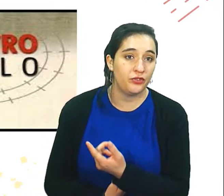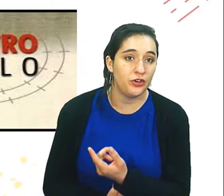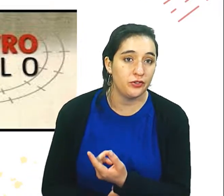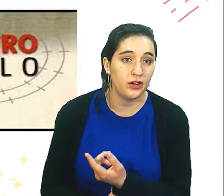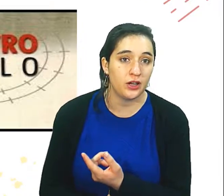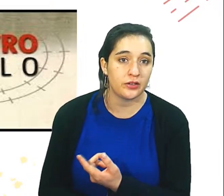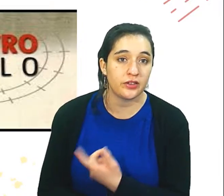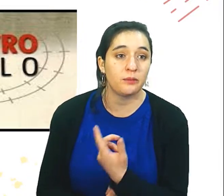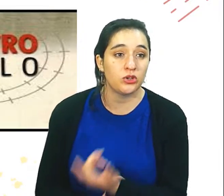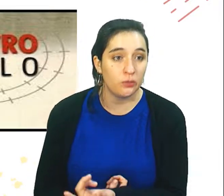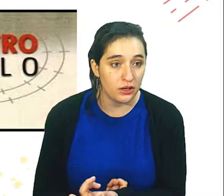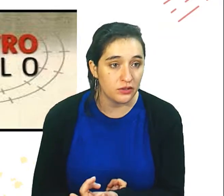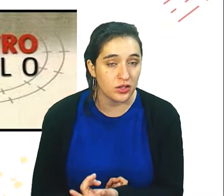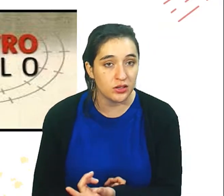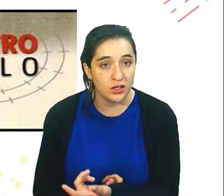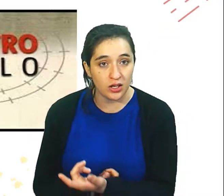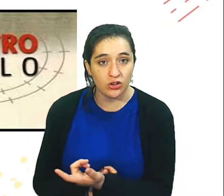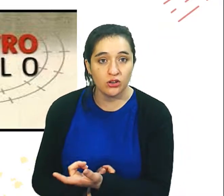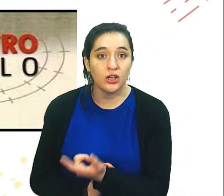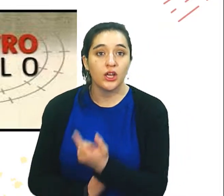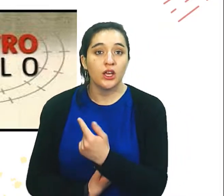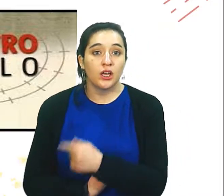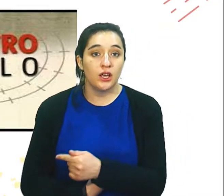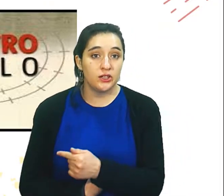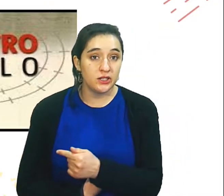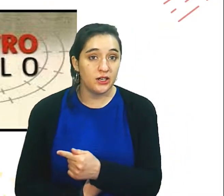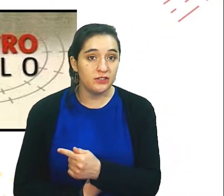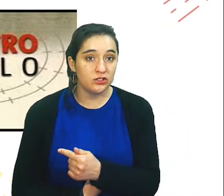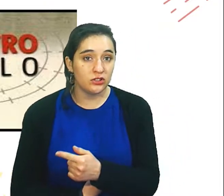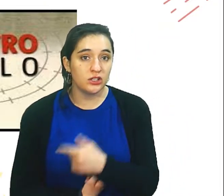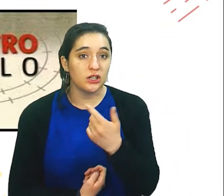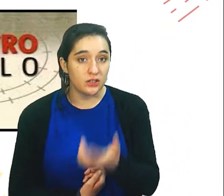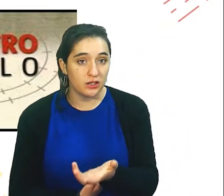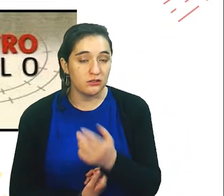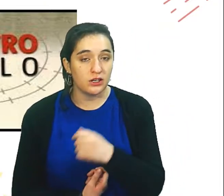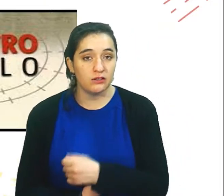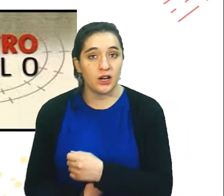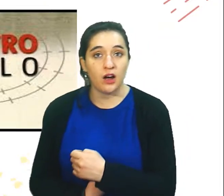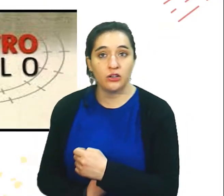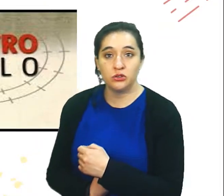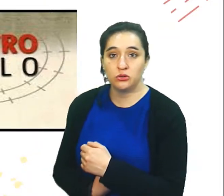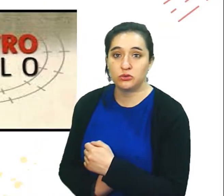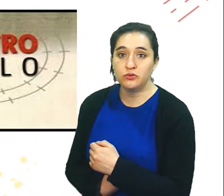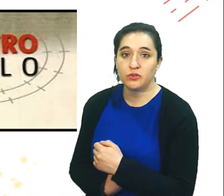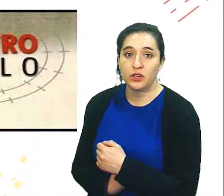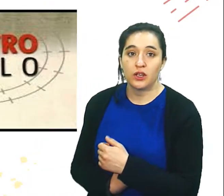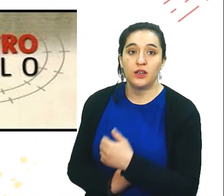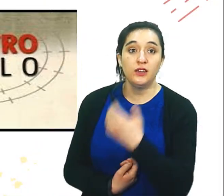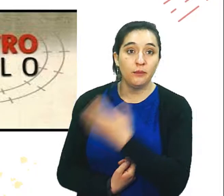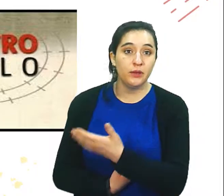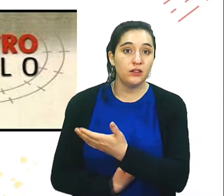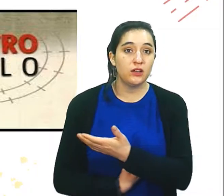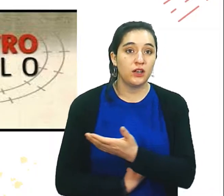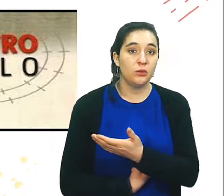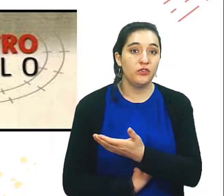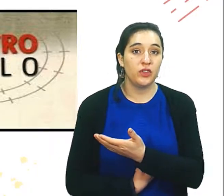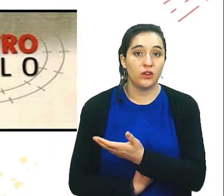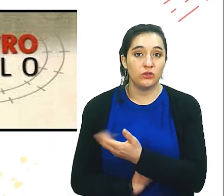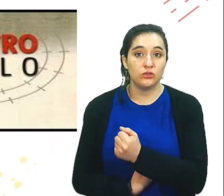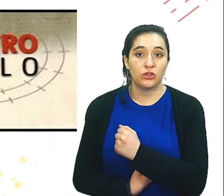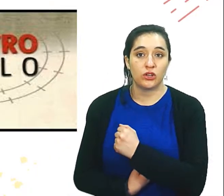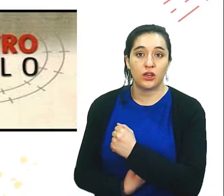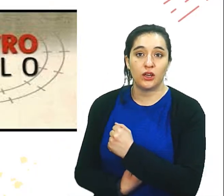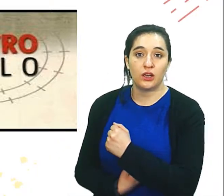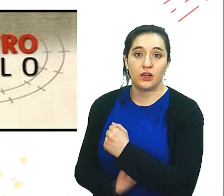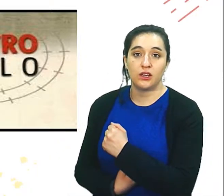que se transmitió para el Bicentenario en Chilevisión y que están liberados en YouTube. Y también tenemos